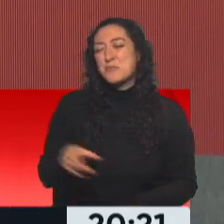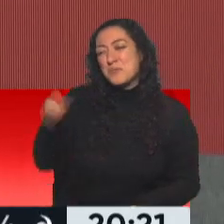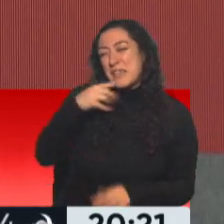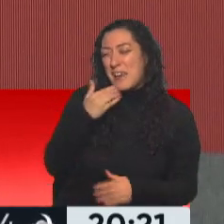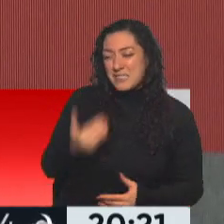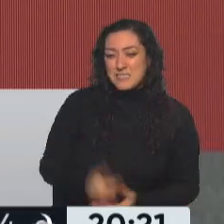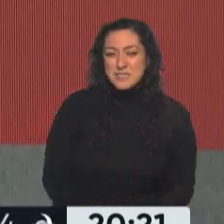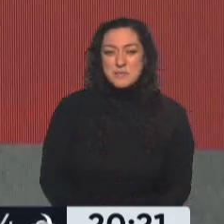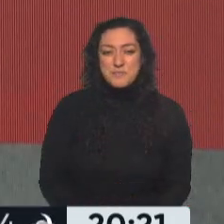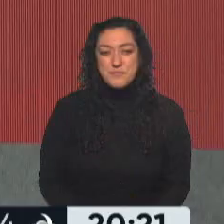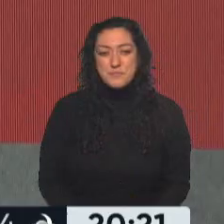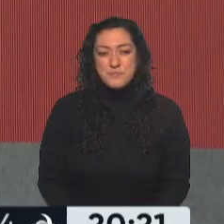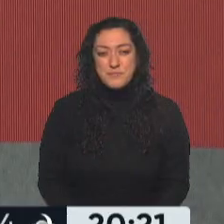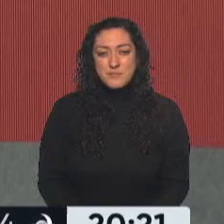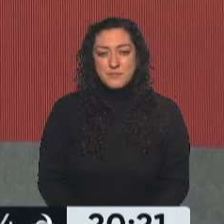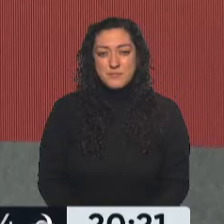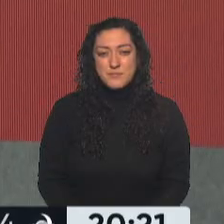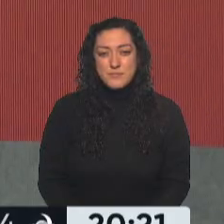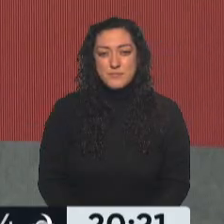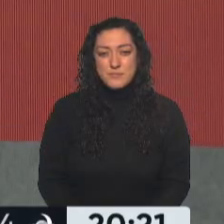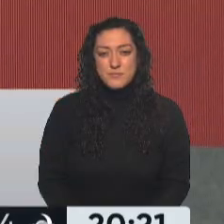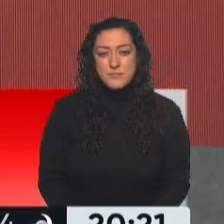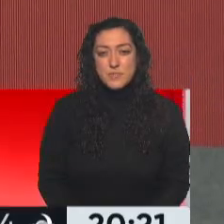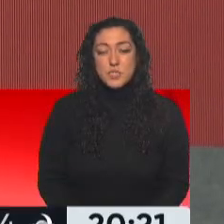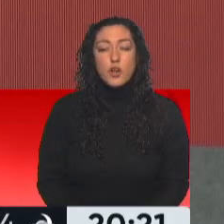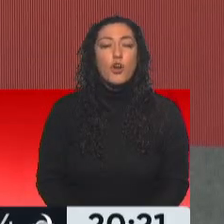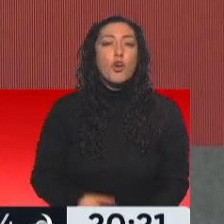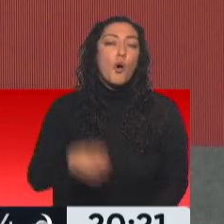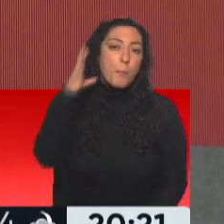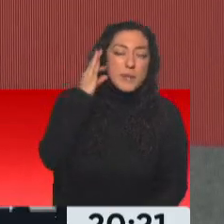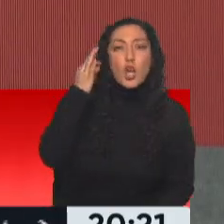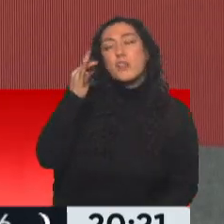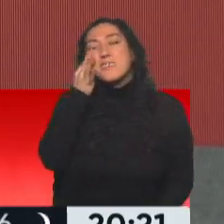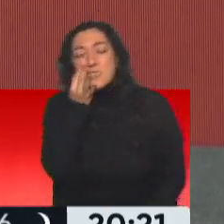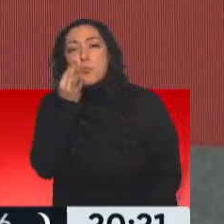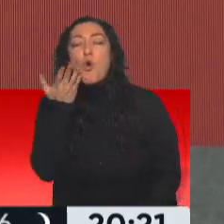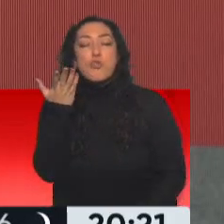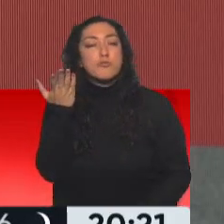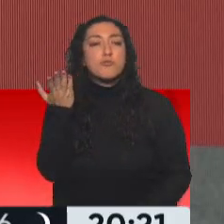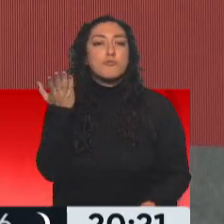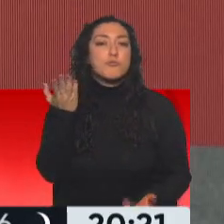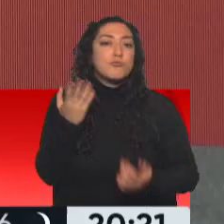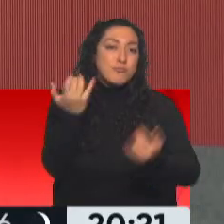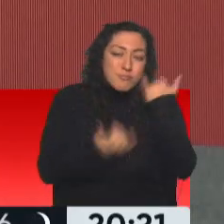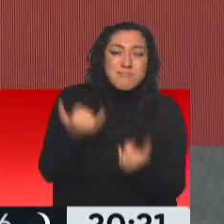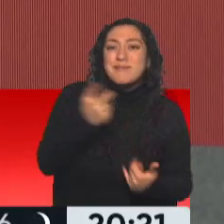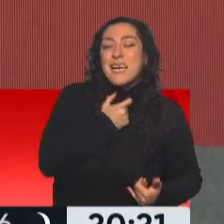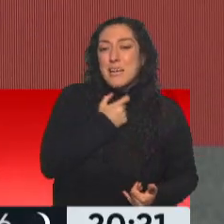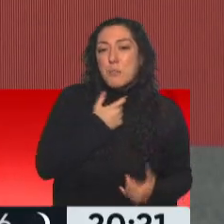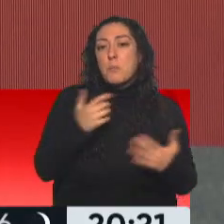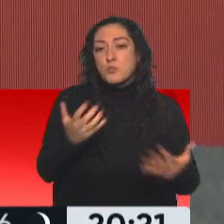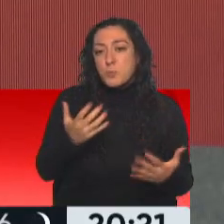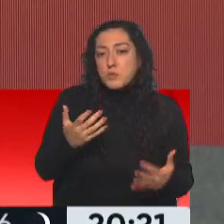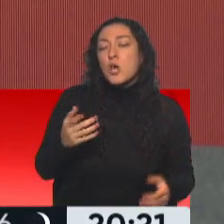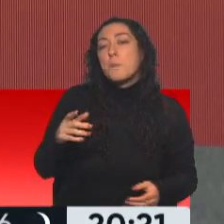gracias. Bueno, allí justamente queríamos sumar más voces, más testimonios a lo que está sucediendo. Leticia, obviamente vamos a seguir